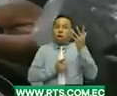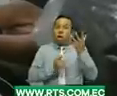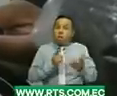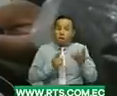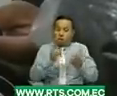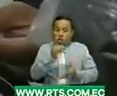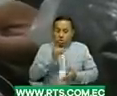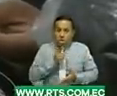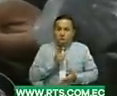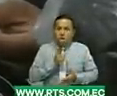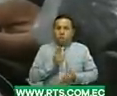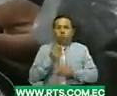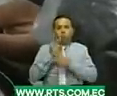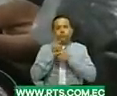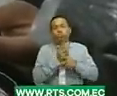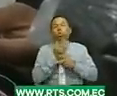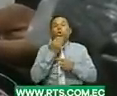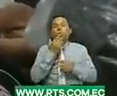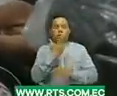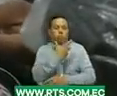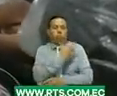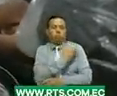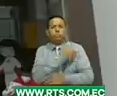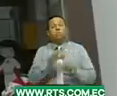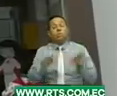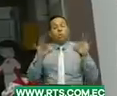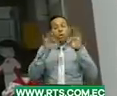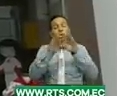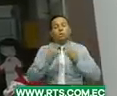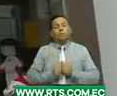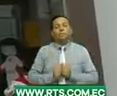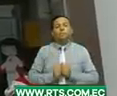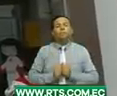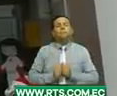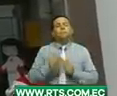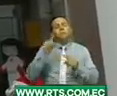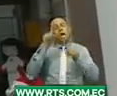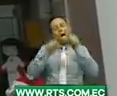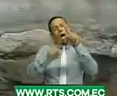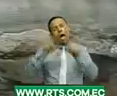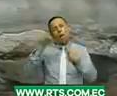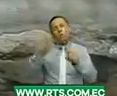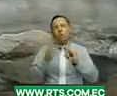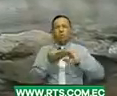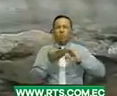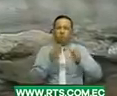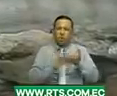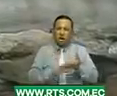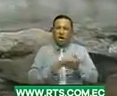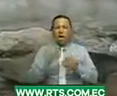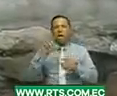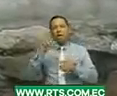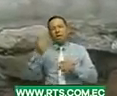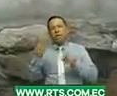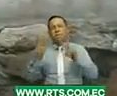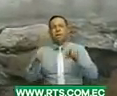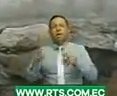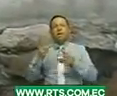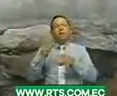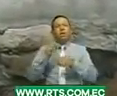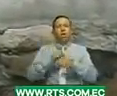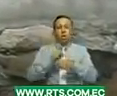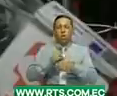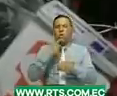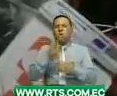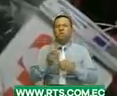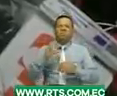personas administrativas que entran a hacer labores dentro del área COVID. Sobre las críticas de la comunidad y de varios médicos al pequeño número de vacunas asignadas